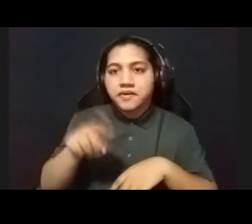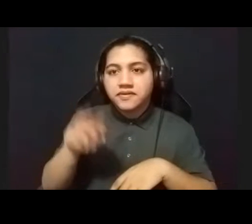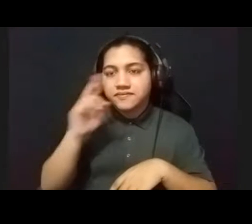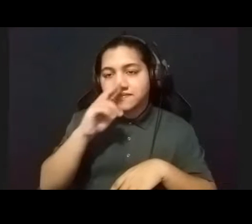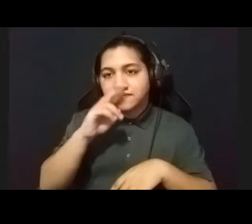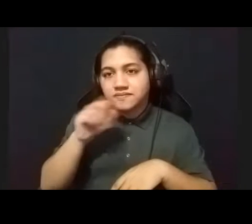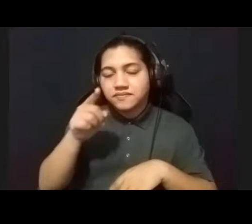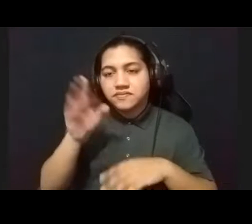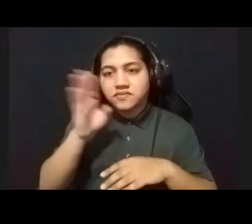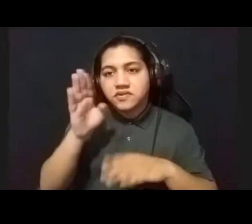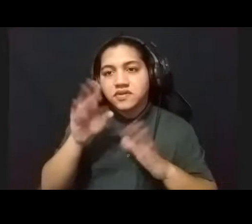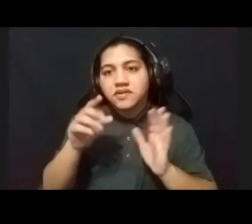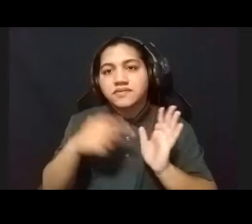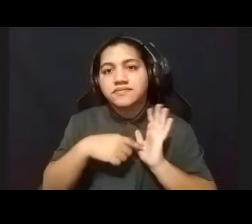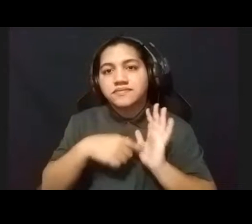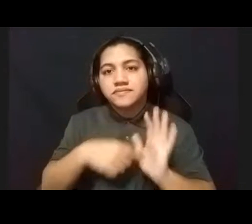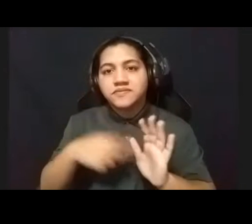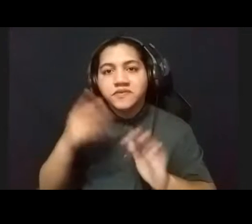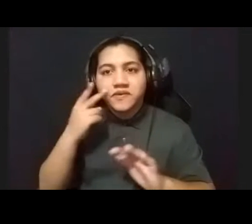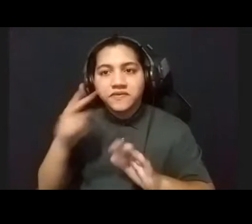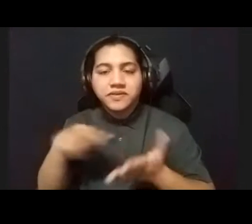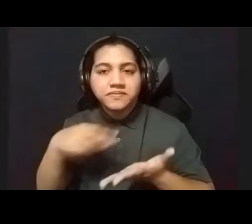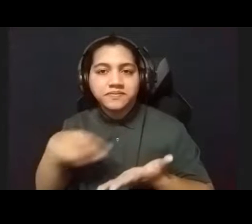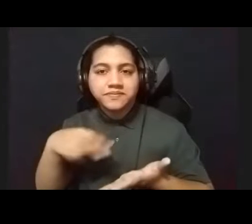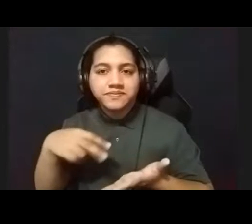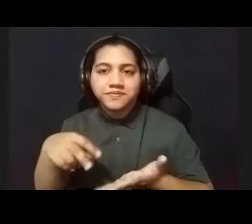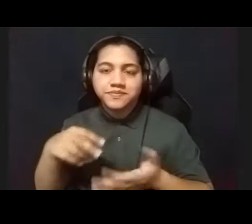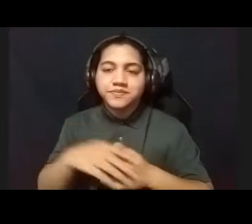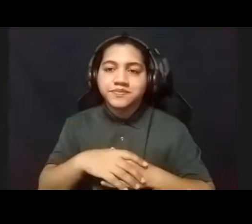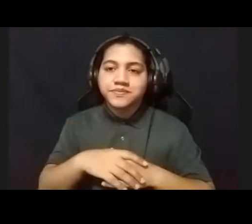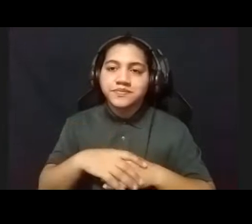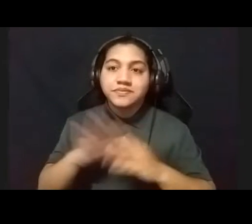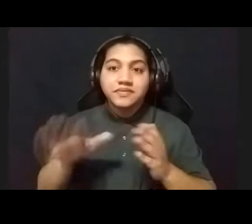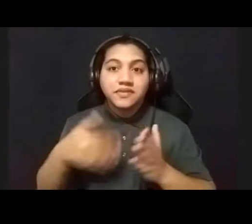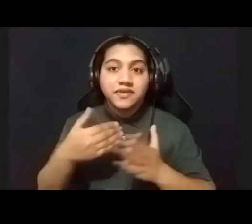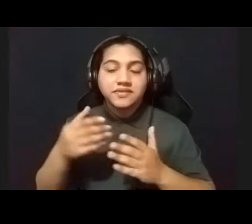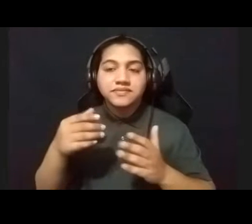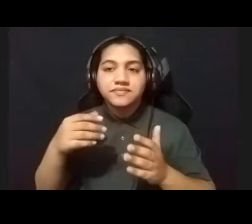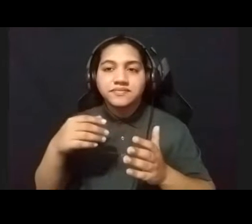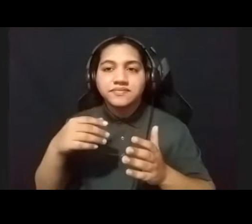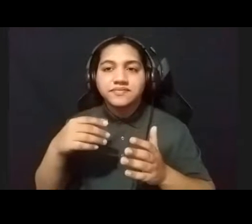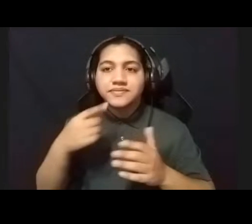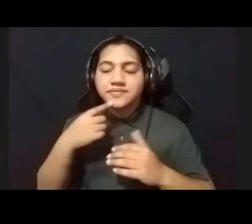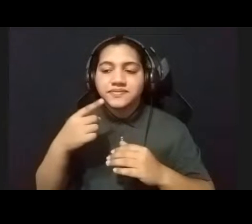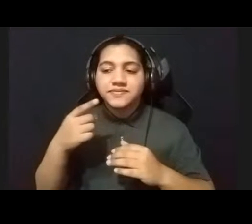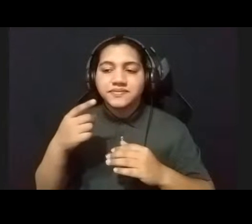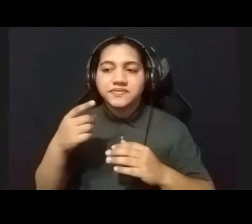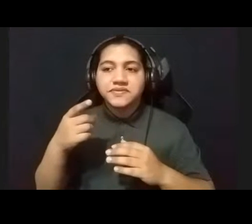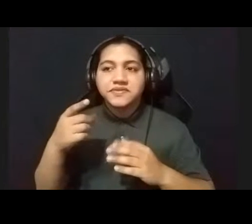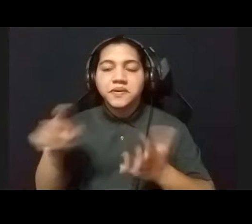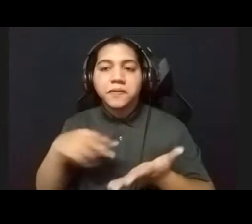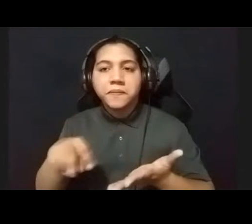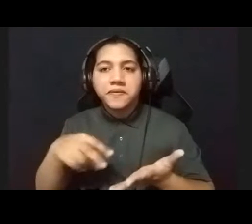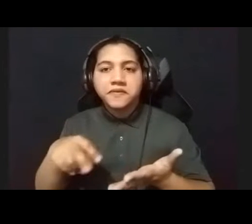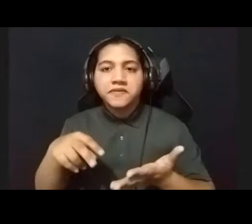buscar la lámina final para que ustedes los vean bailando. Llega Pérez y le dice que él, mientras esté bailando,